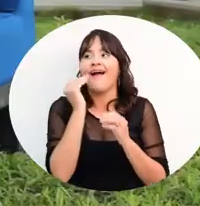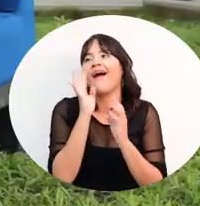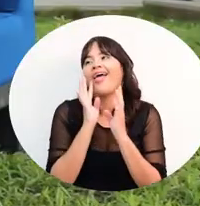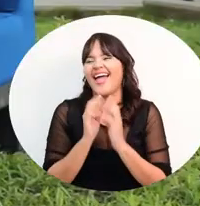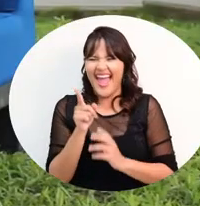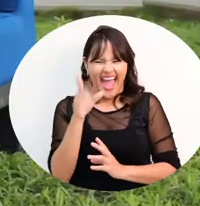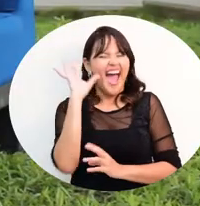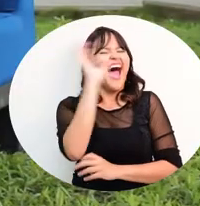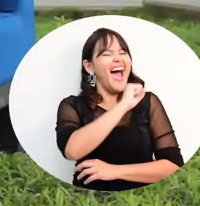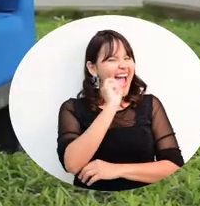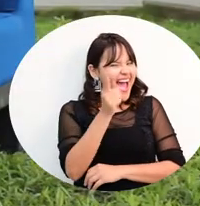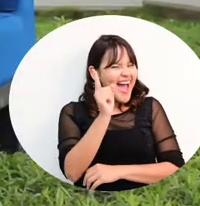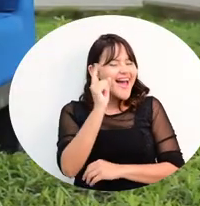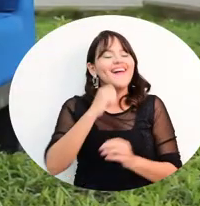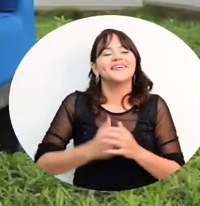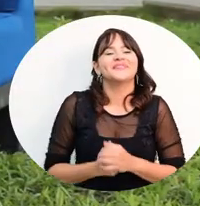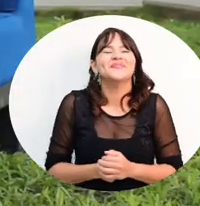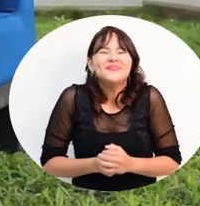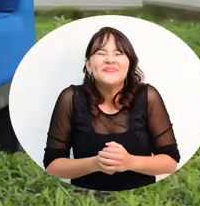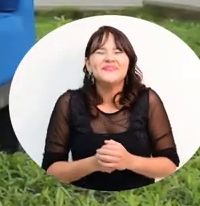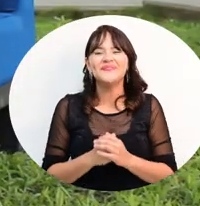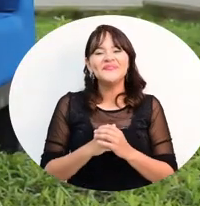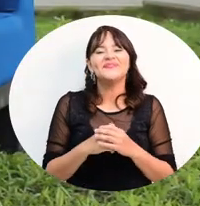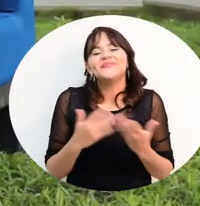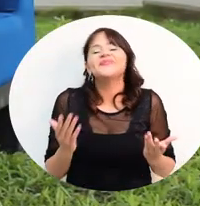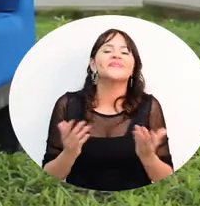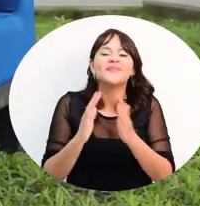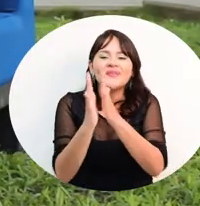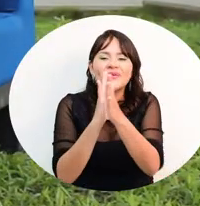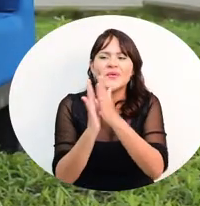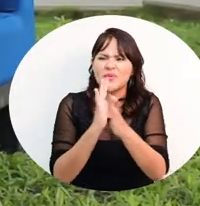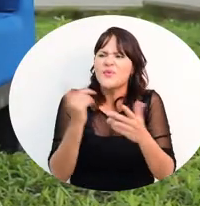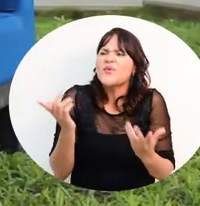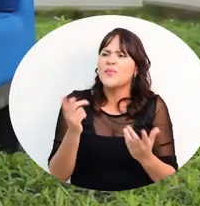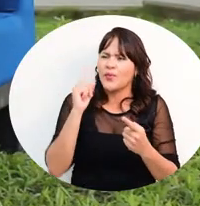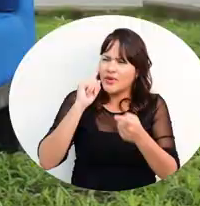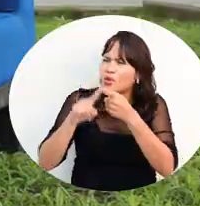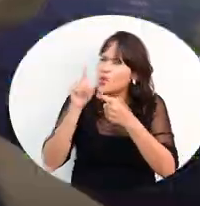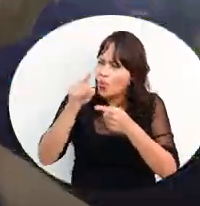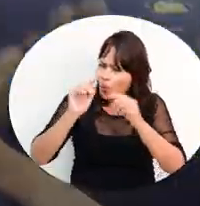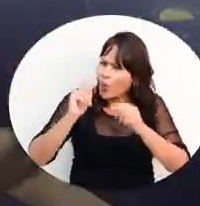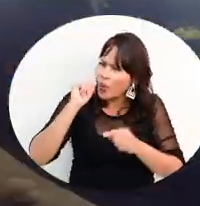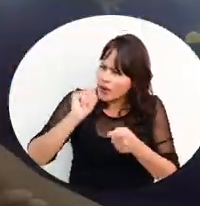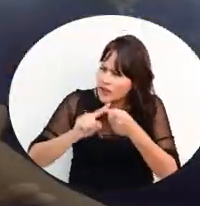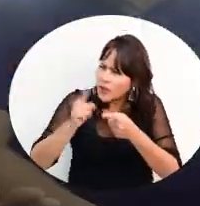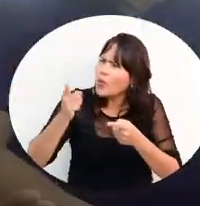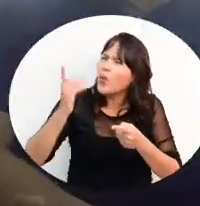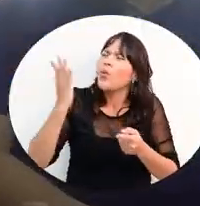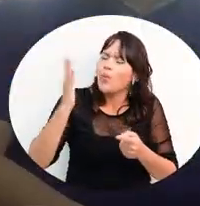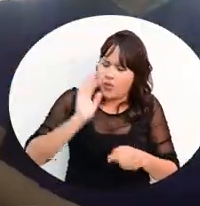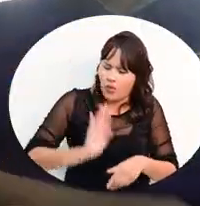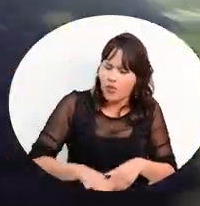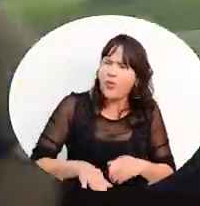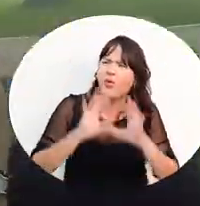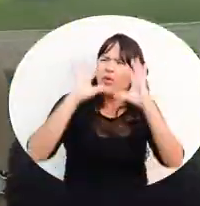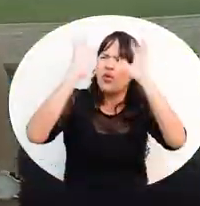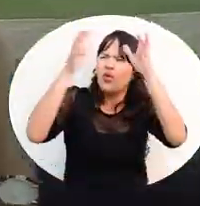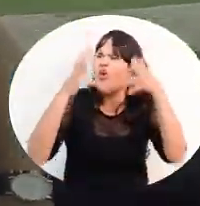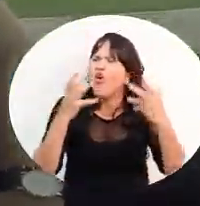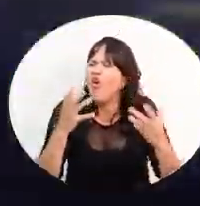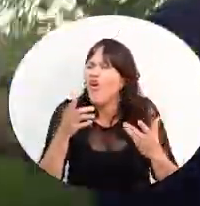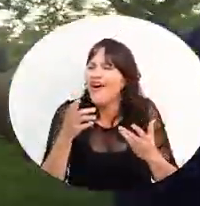Rubén. ¿Eso es baloncesto, un hobby o querías hacer balón? ¿Cómo es que es la palabra